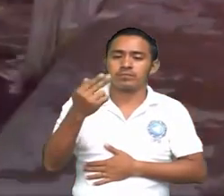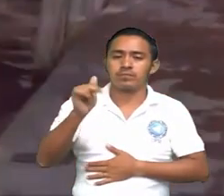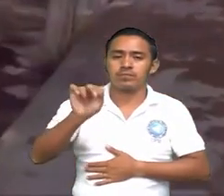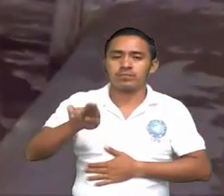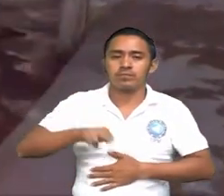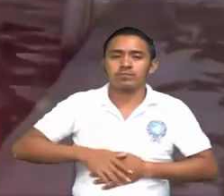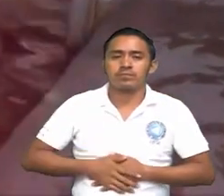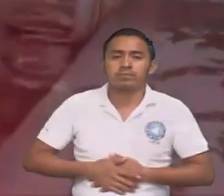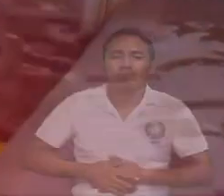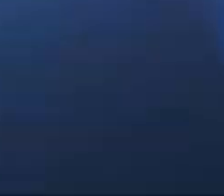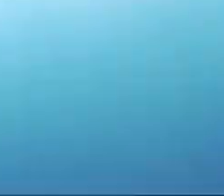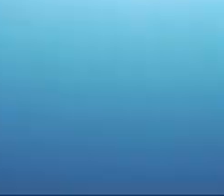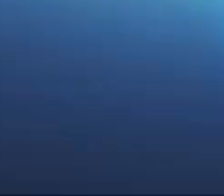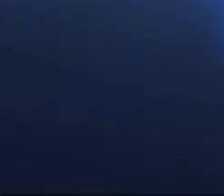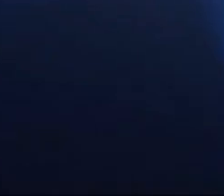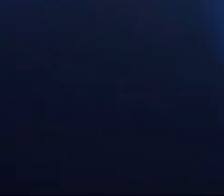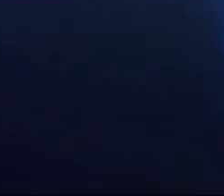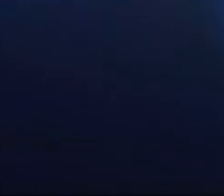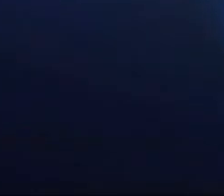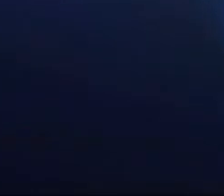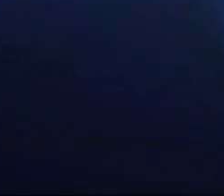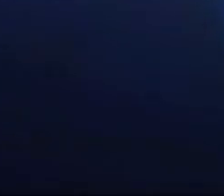Castro.